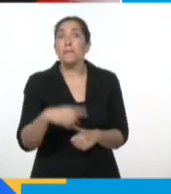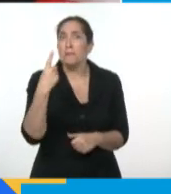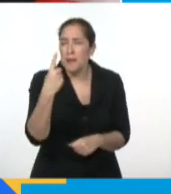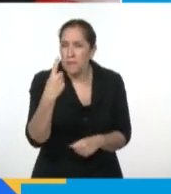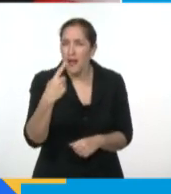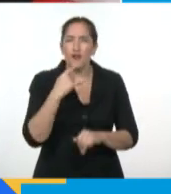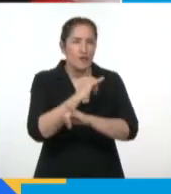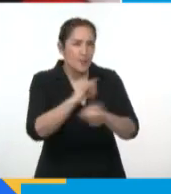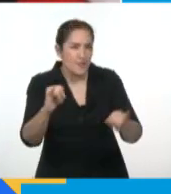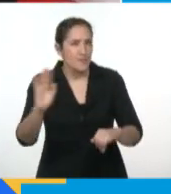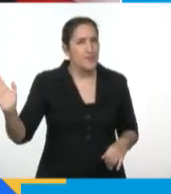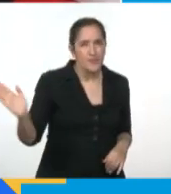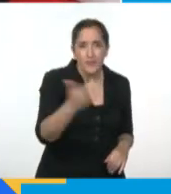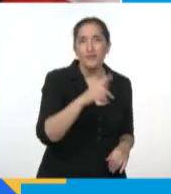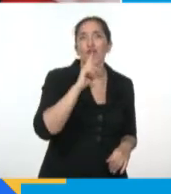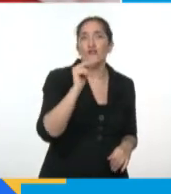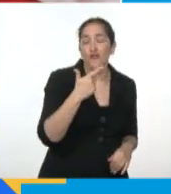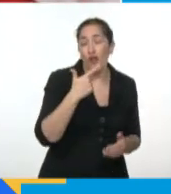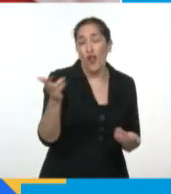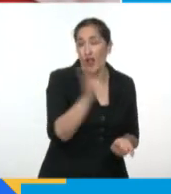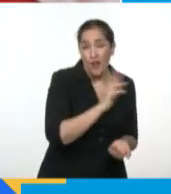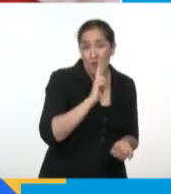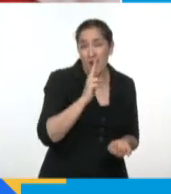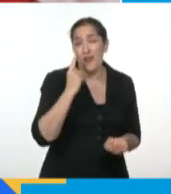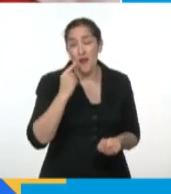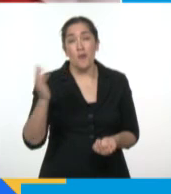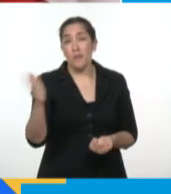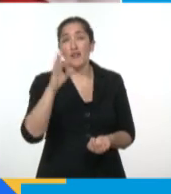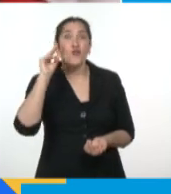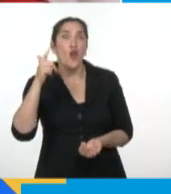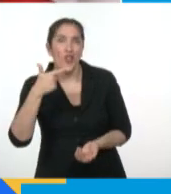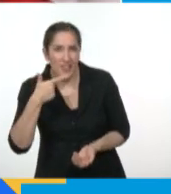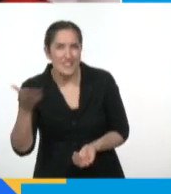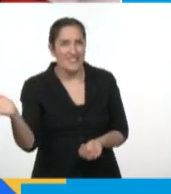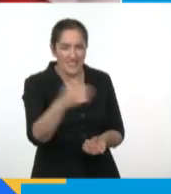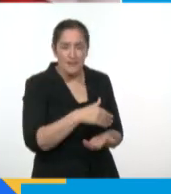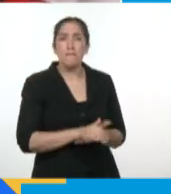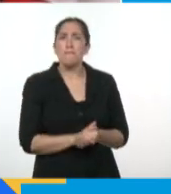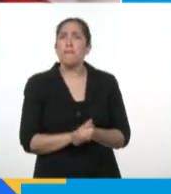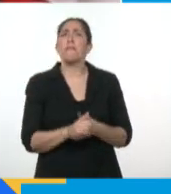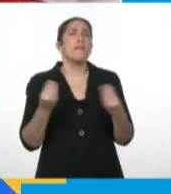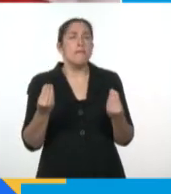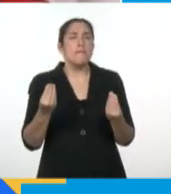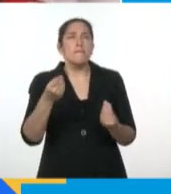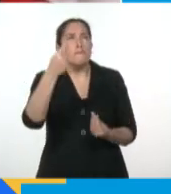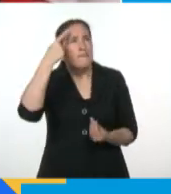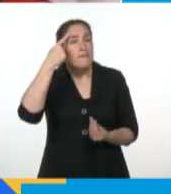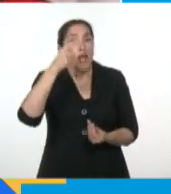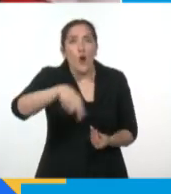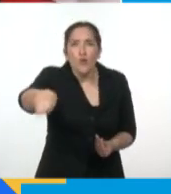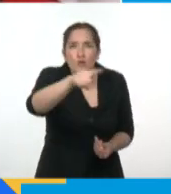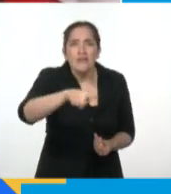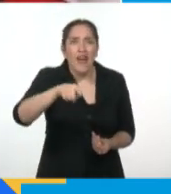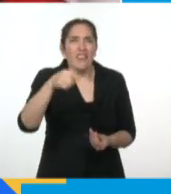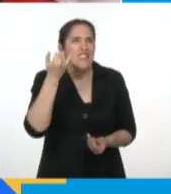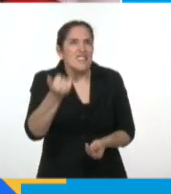a todas, todos, todes, que nada es más inspirador hoy día que la posibilidad de cambios que ustedes